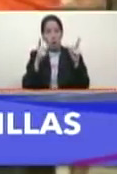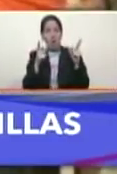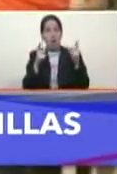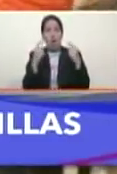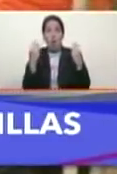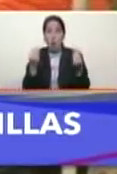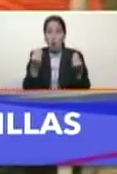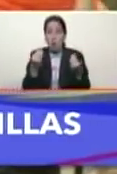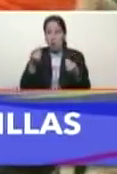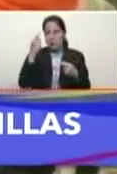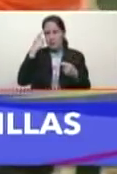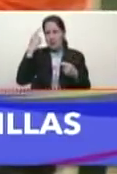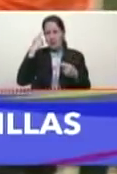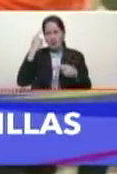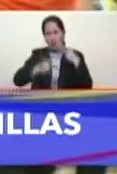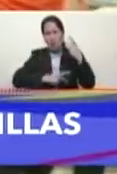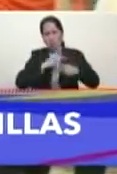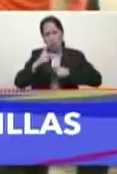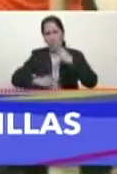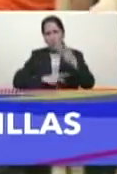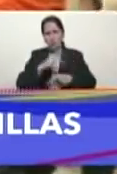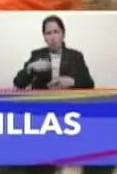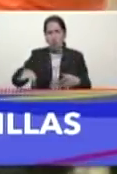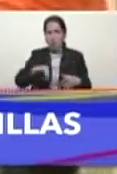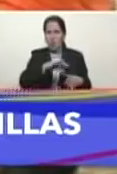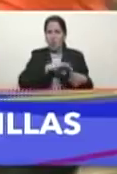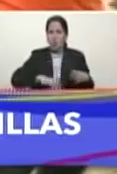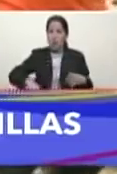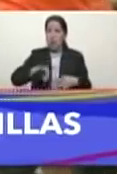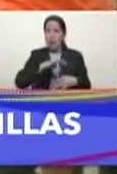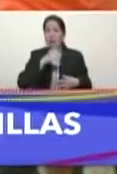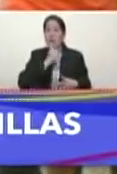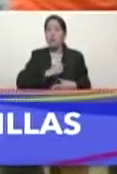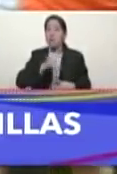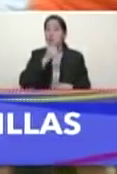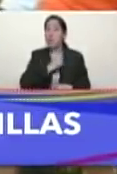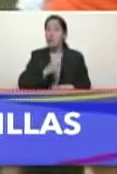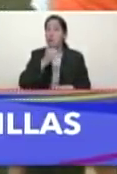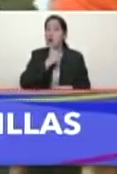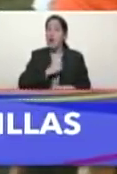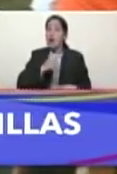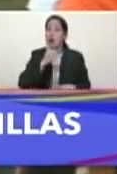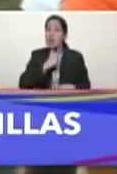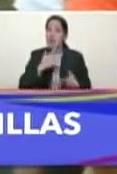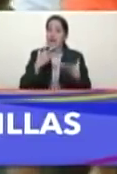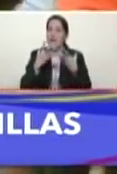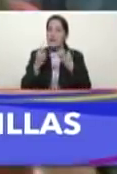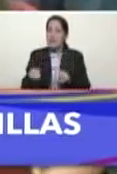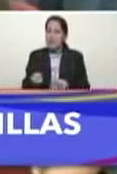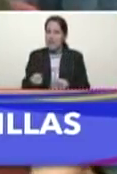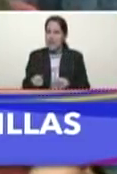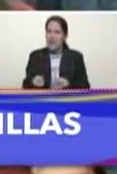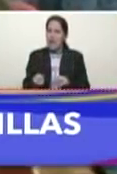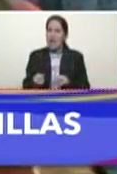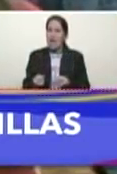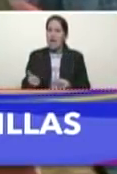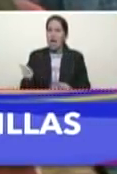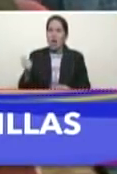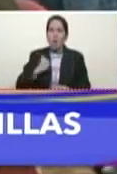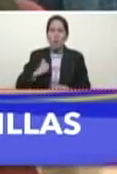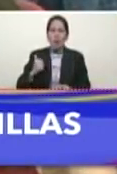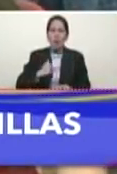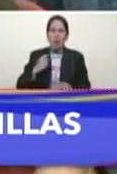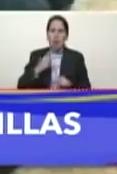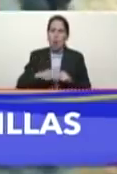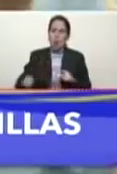con sus saberes ancestrales, la producción de esta semilla resistente, primero que nada a la sequía y segundo a cualquier otra plaga